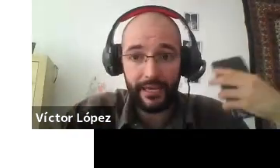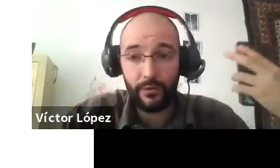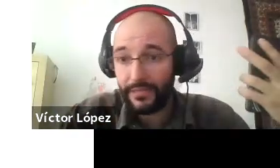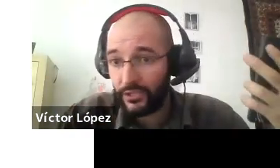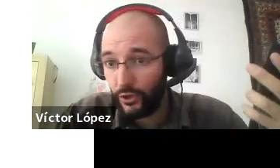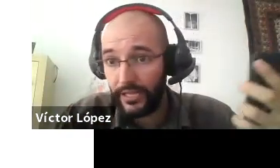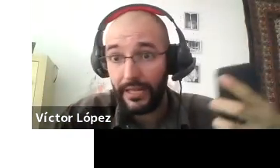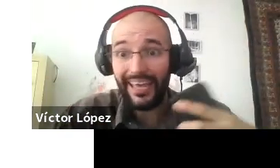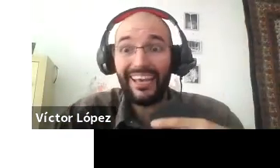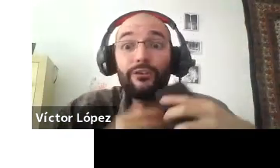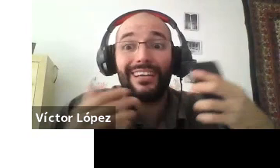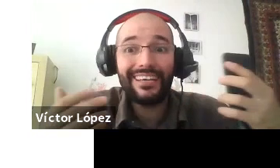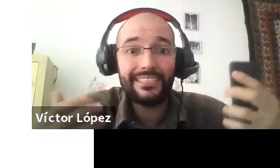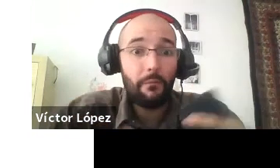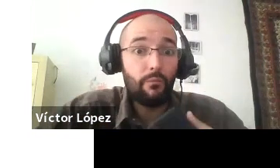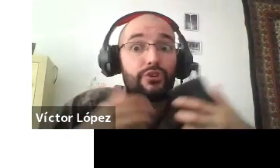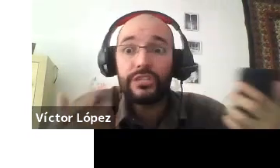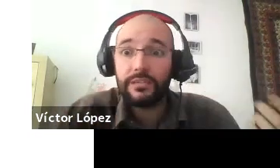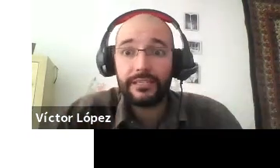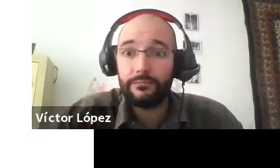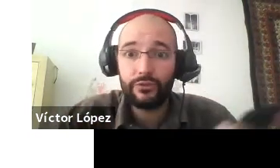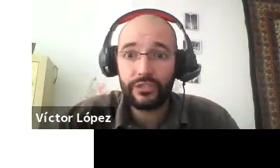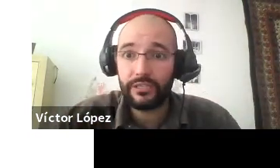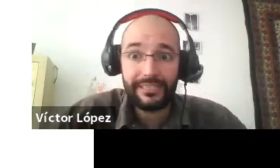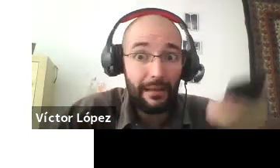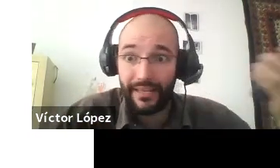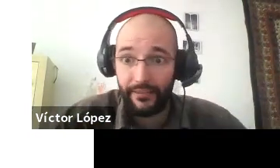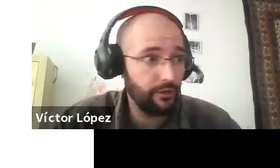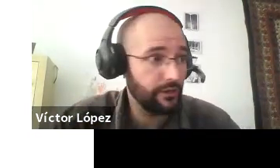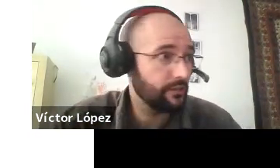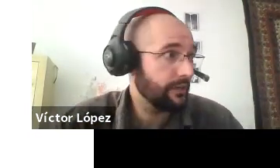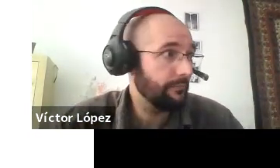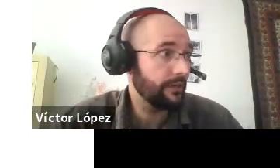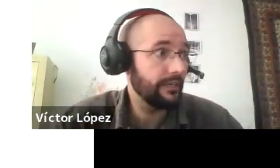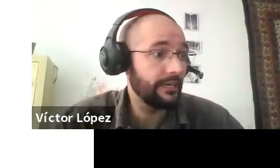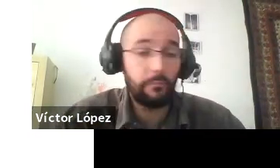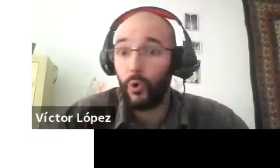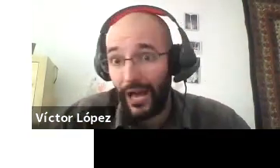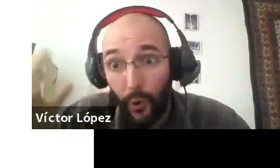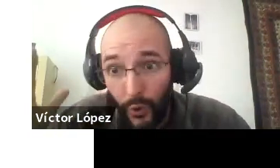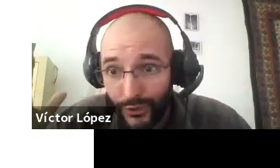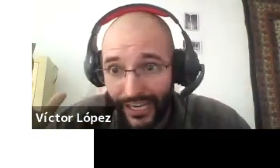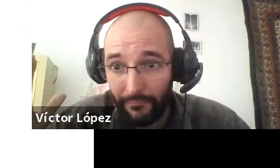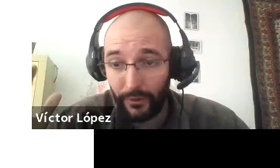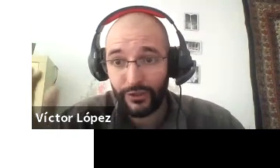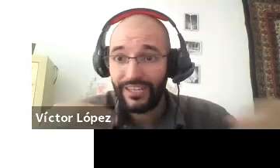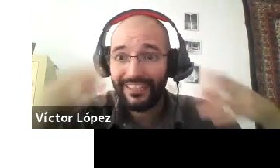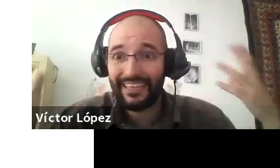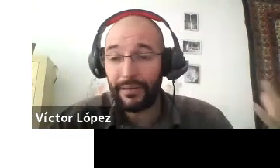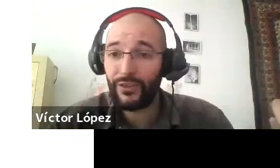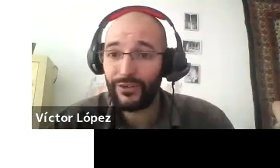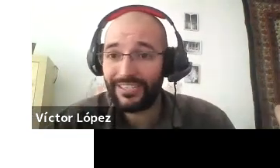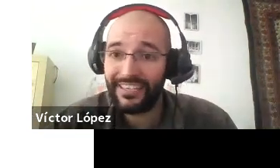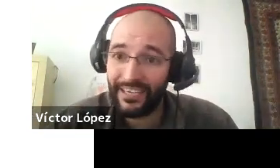Google Play o App Store, encontraréis muchísimas y muchísimas aplicaciones. Yo, por ejemplo, aquí les pongo algunos ejemplos